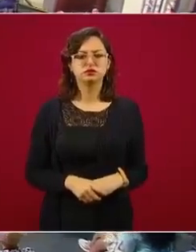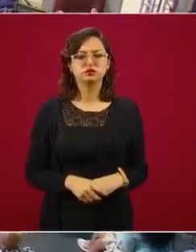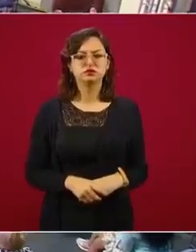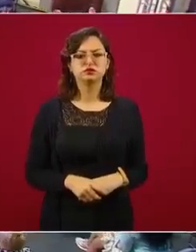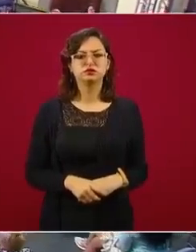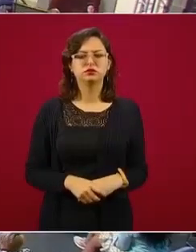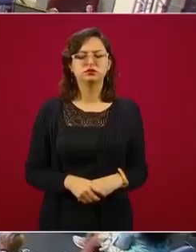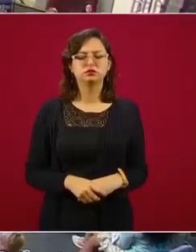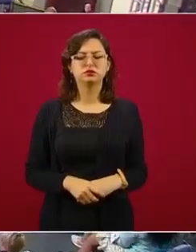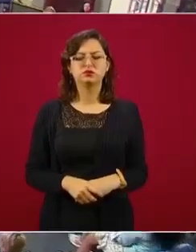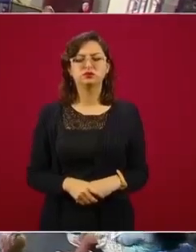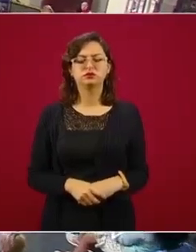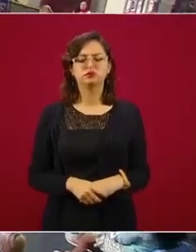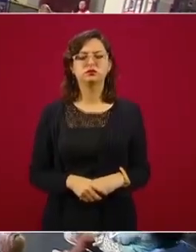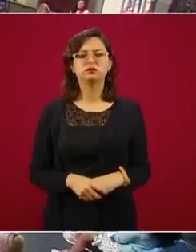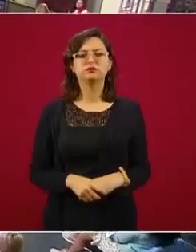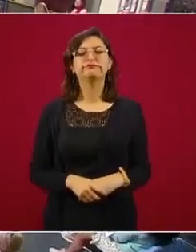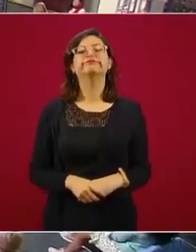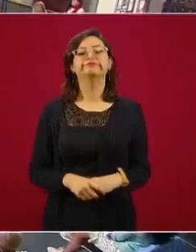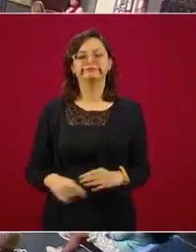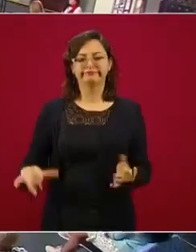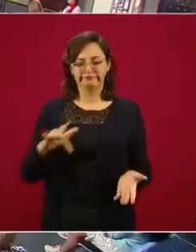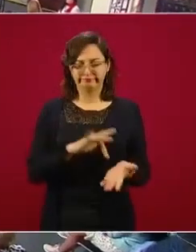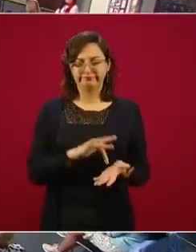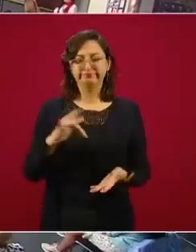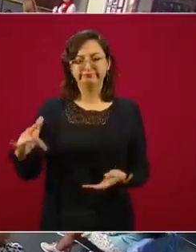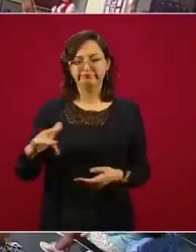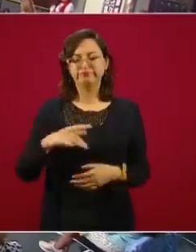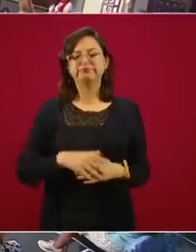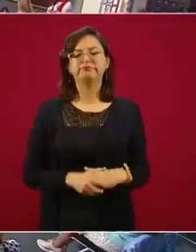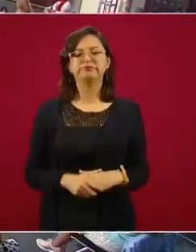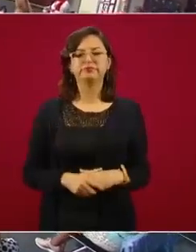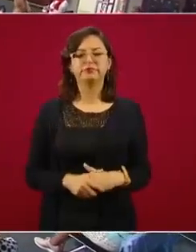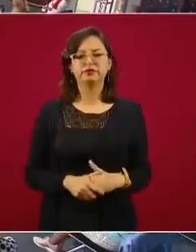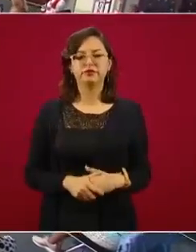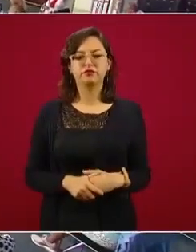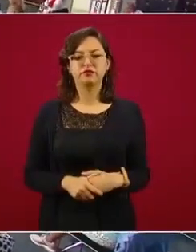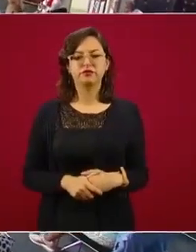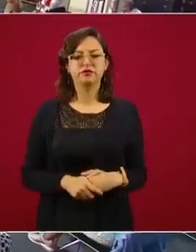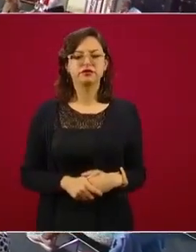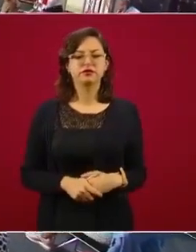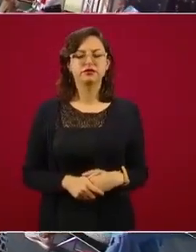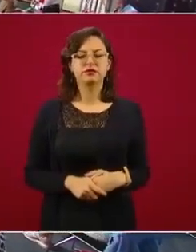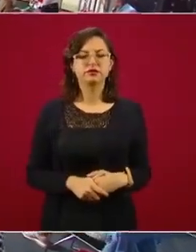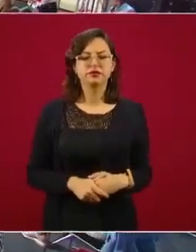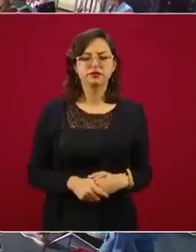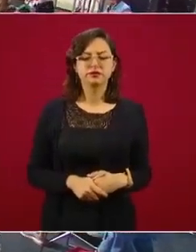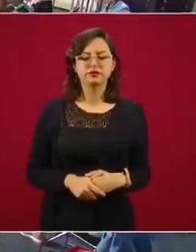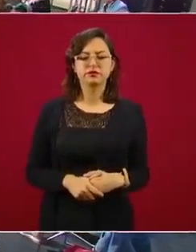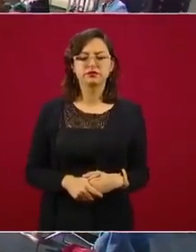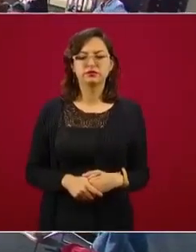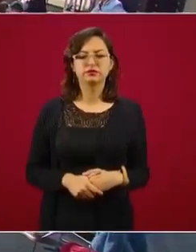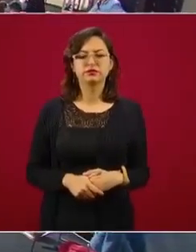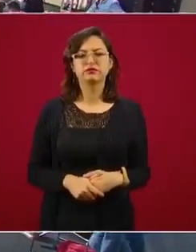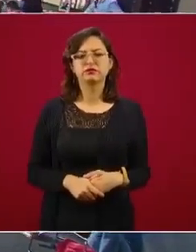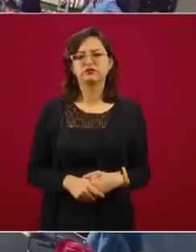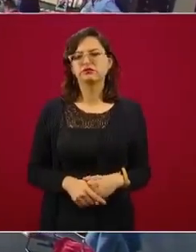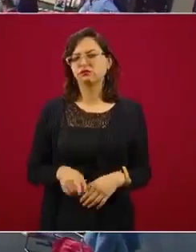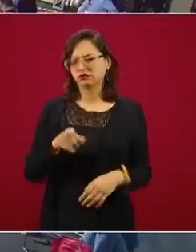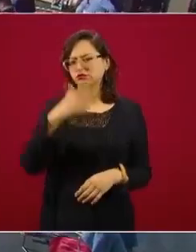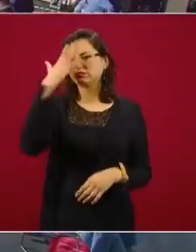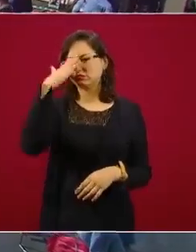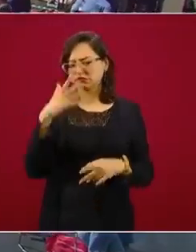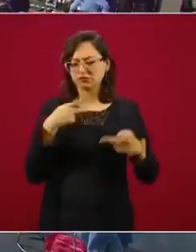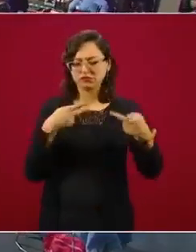Con permiso. Gracias por la pregunta. Como ustedes saben, en el Plan Marina se